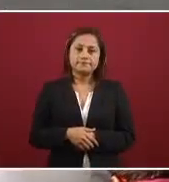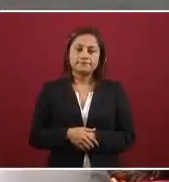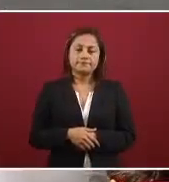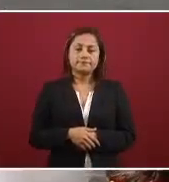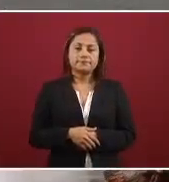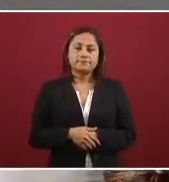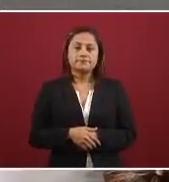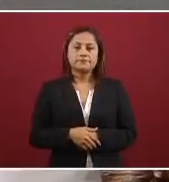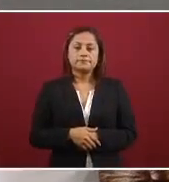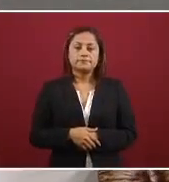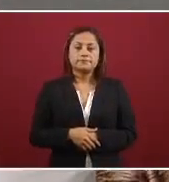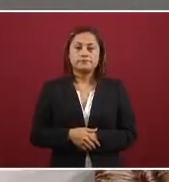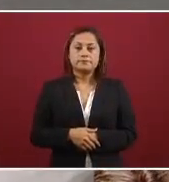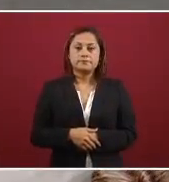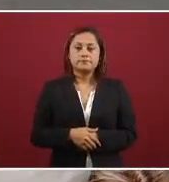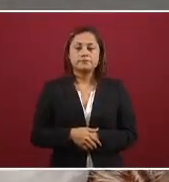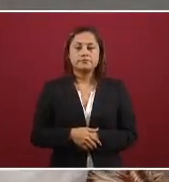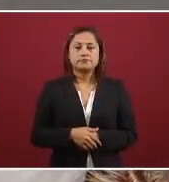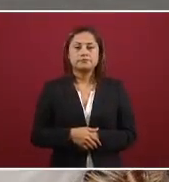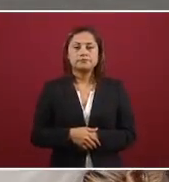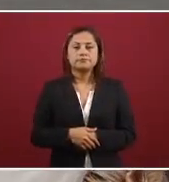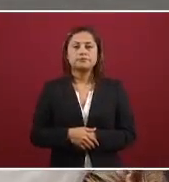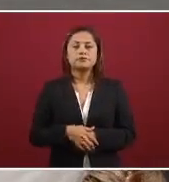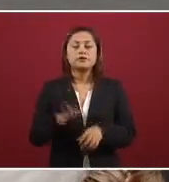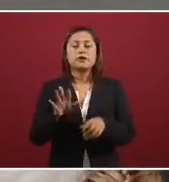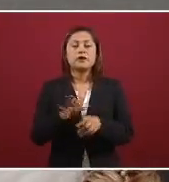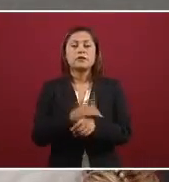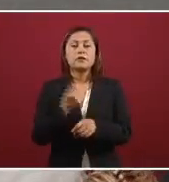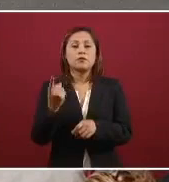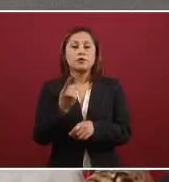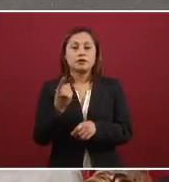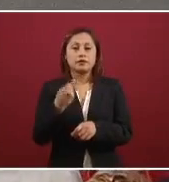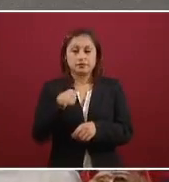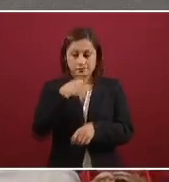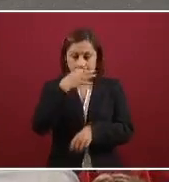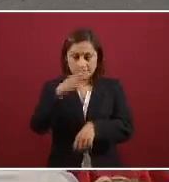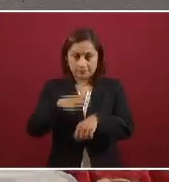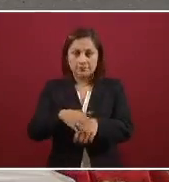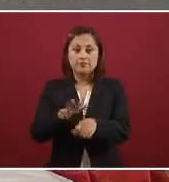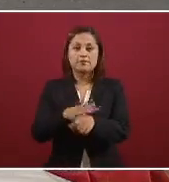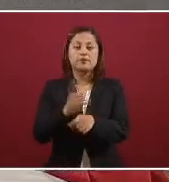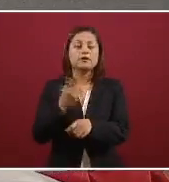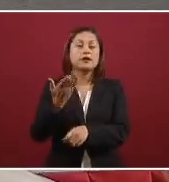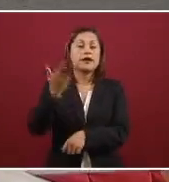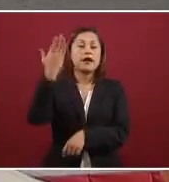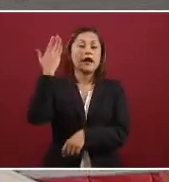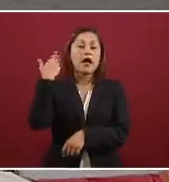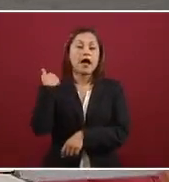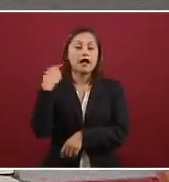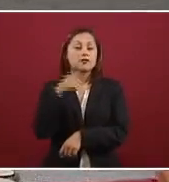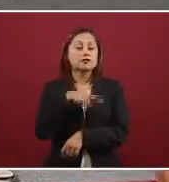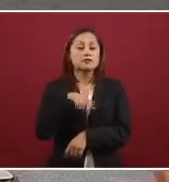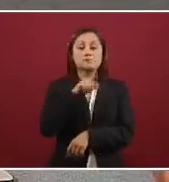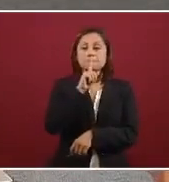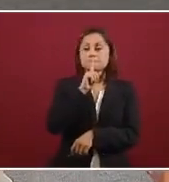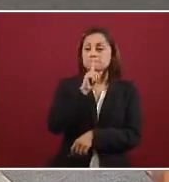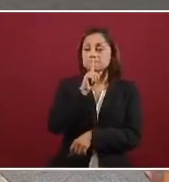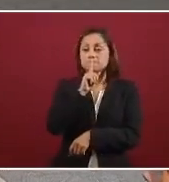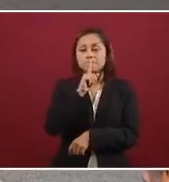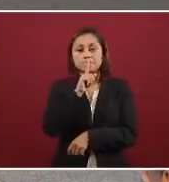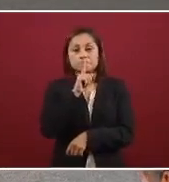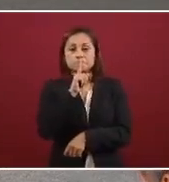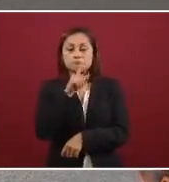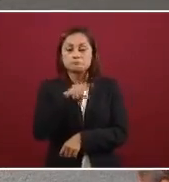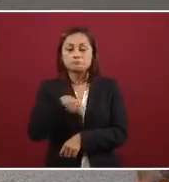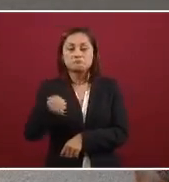vaya a ser como antes, que nadie se enteraba de cuánto era el